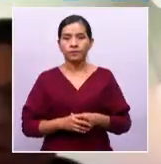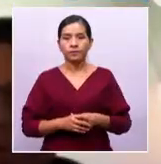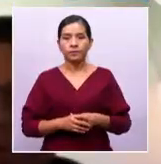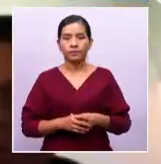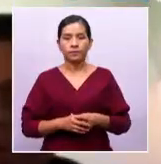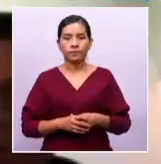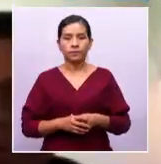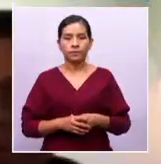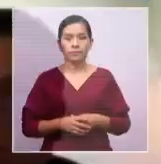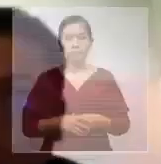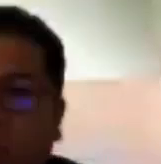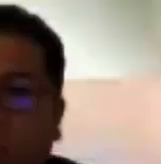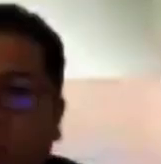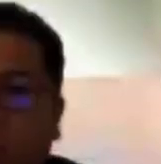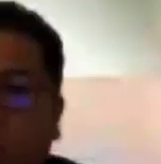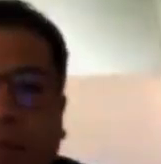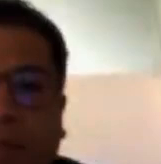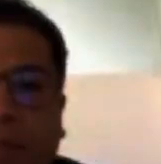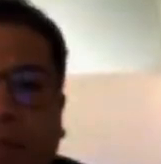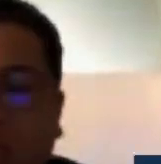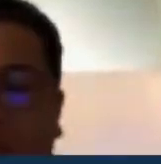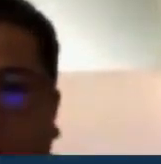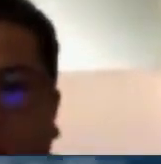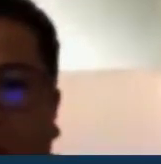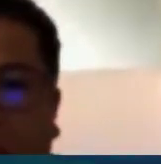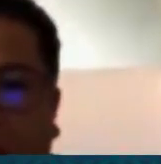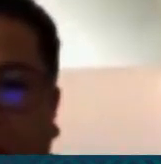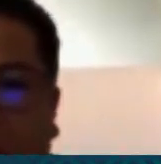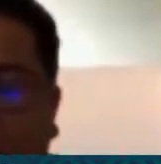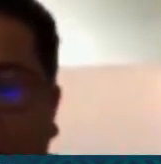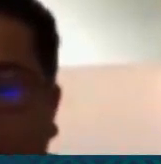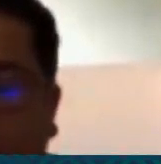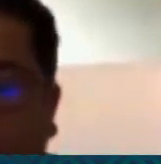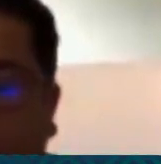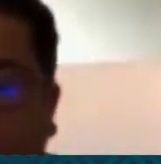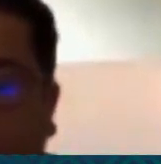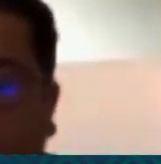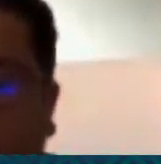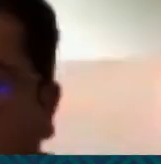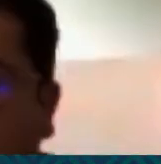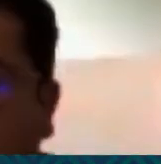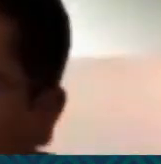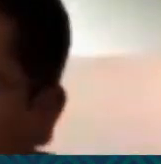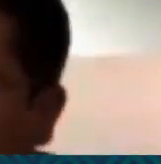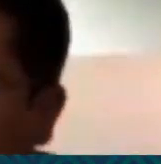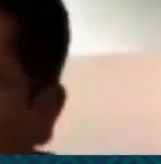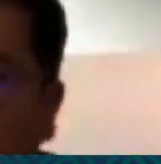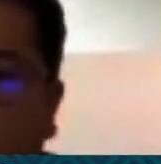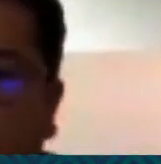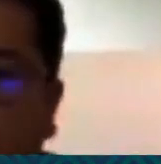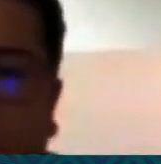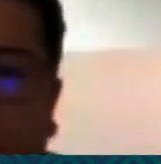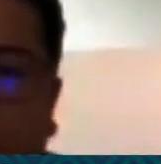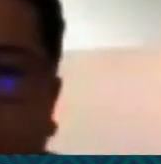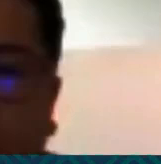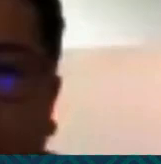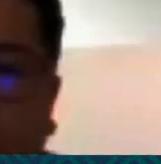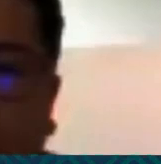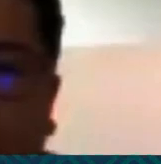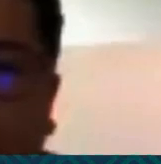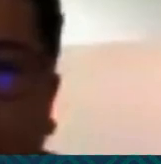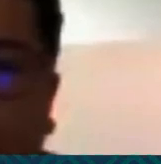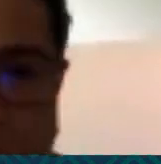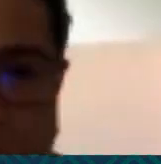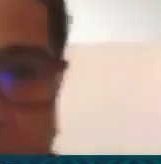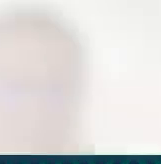su autoridad que en la presente audiencia solo estemos las partes que vamos a participar conforme al artículo 116 del Código de Procedimiento Penal. Lo que